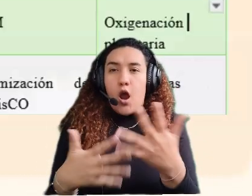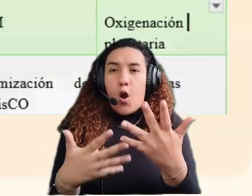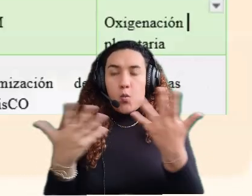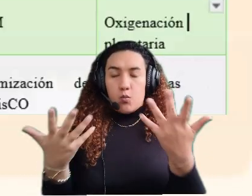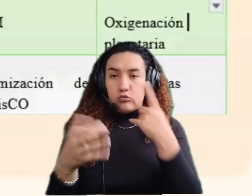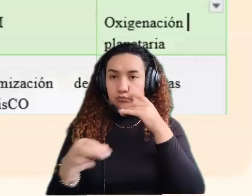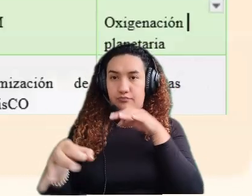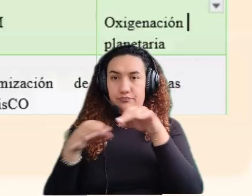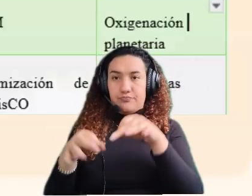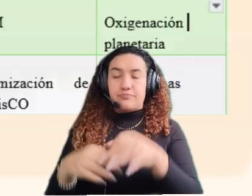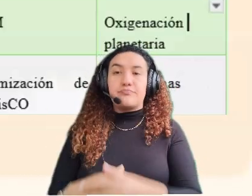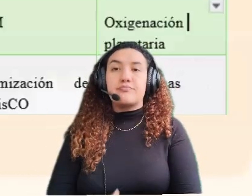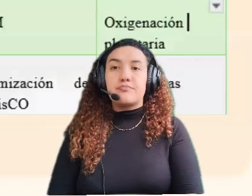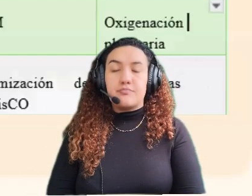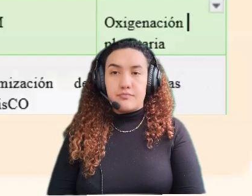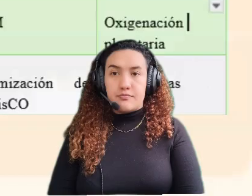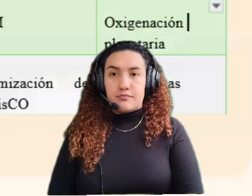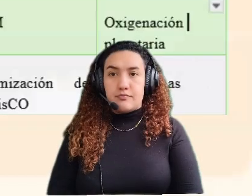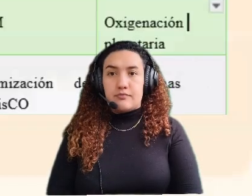eh,